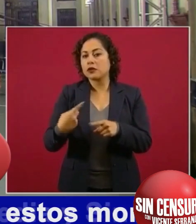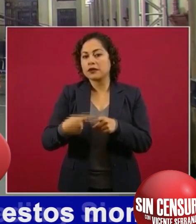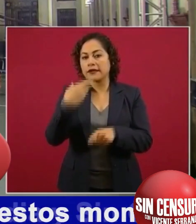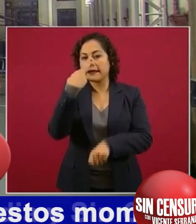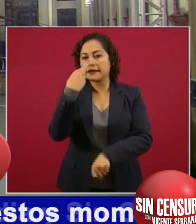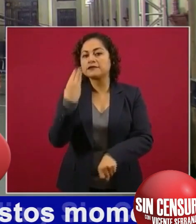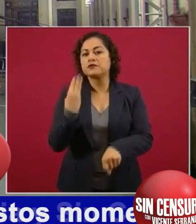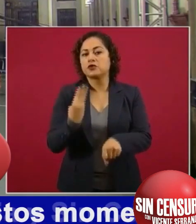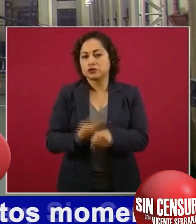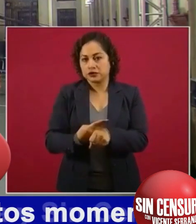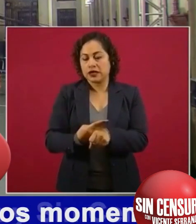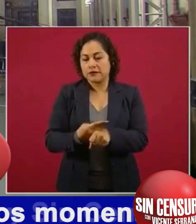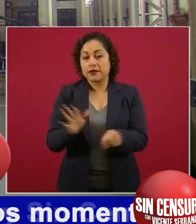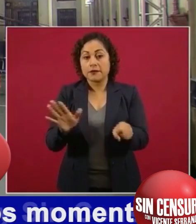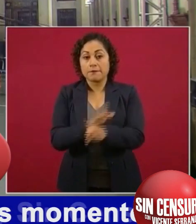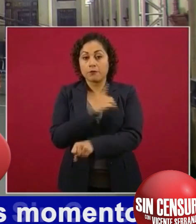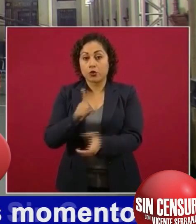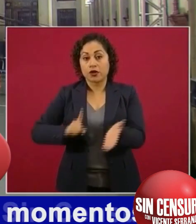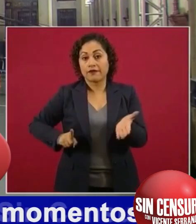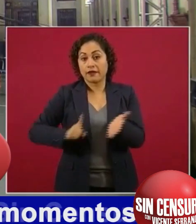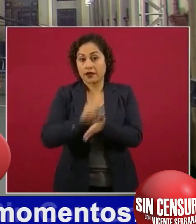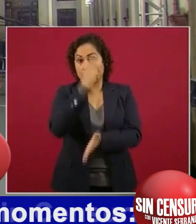que haya un Estado de Derecho,